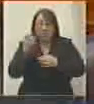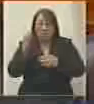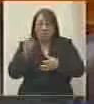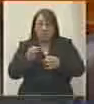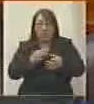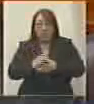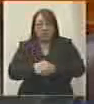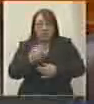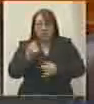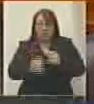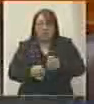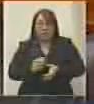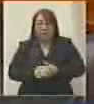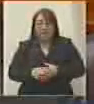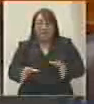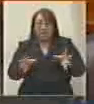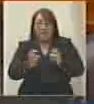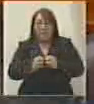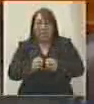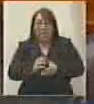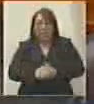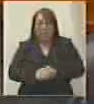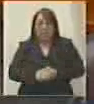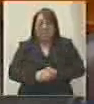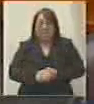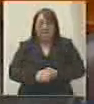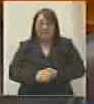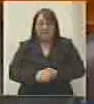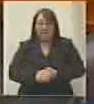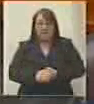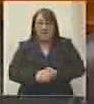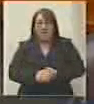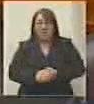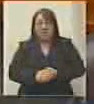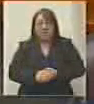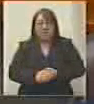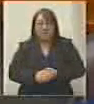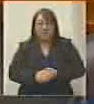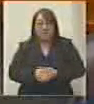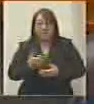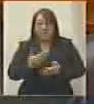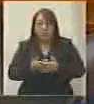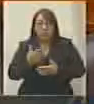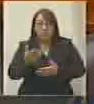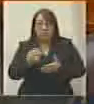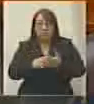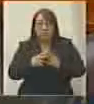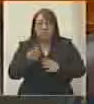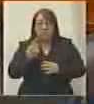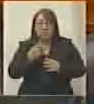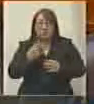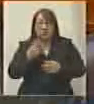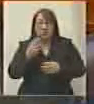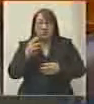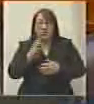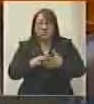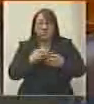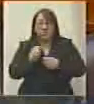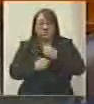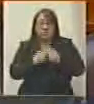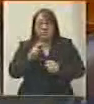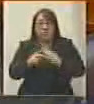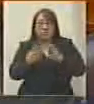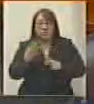disposición final complementaria que dice lo siguiente: propóngase por el año fiscal